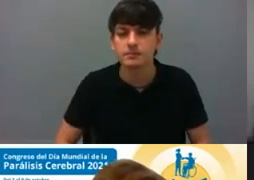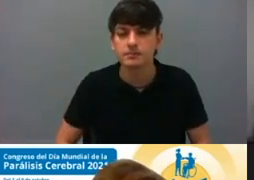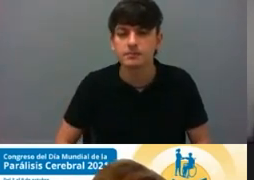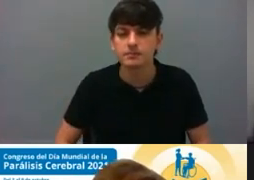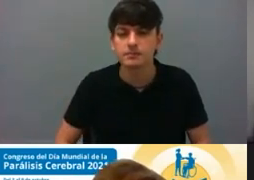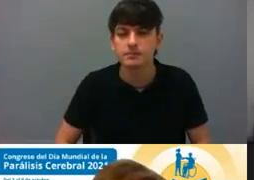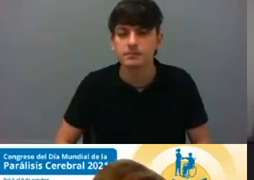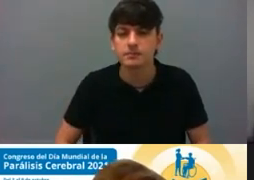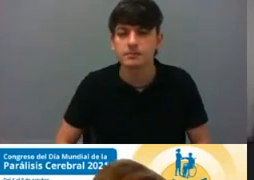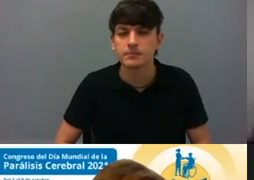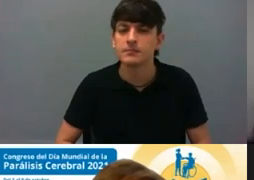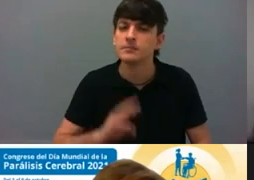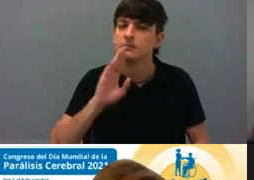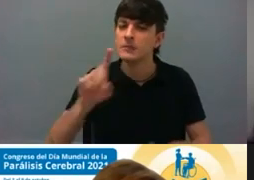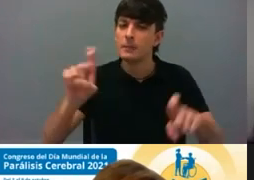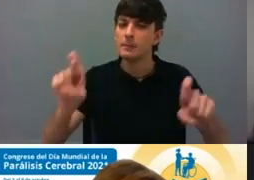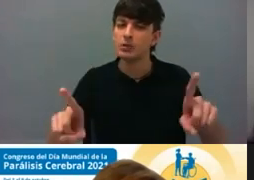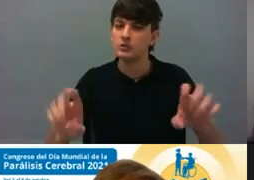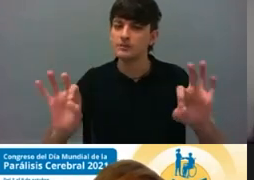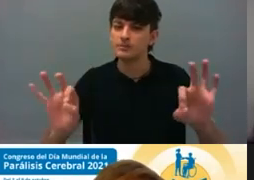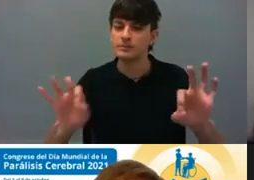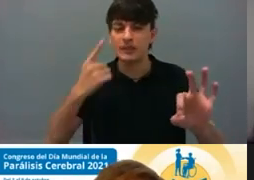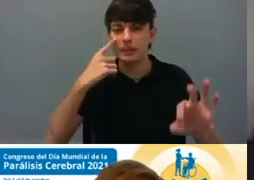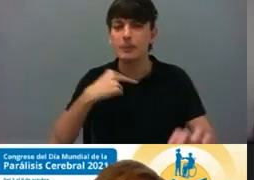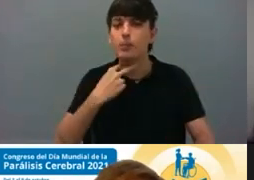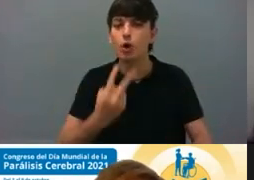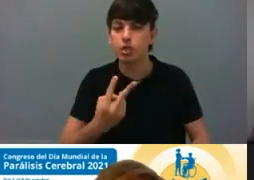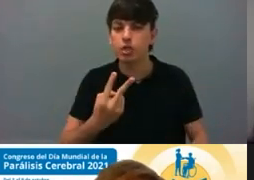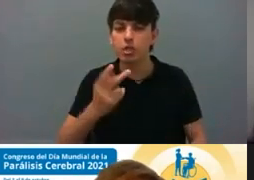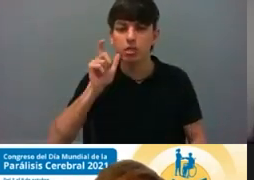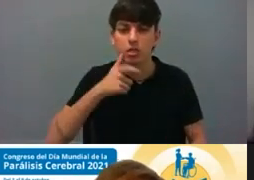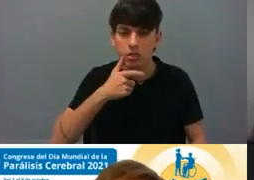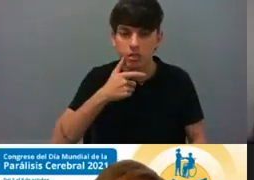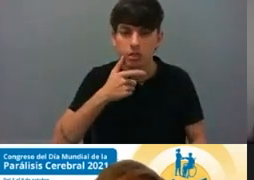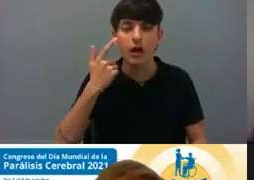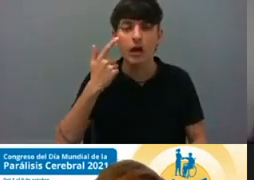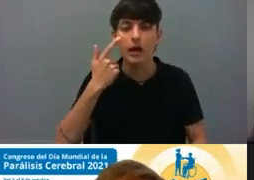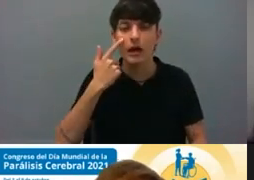respuestas. Si le dais voz para que la pueda formular él mismo.